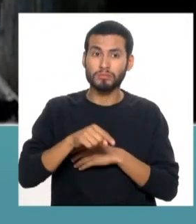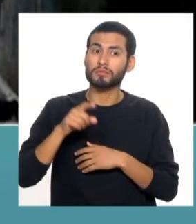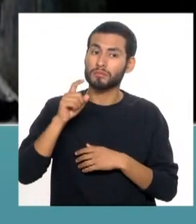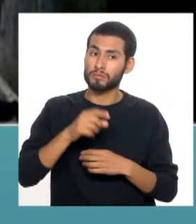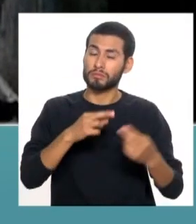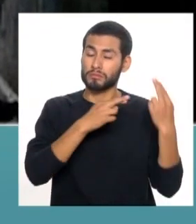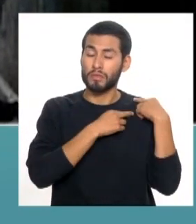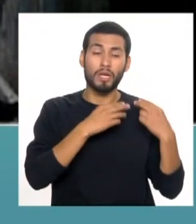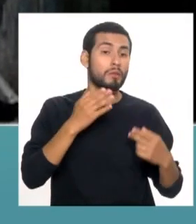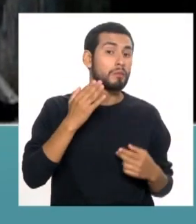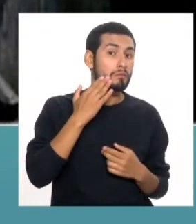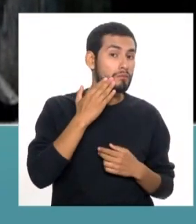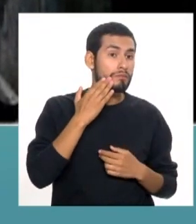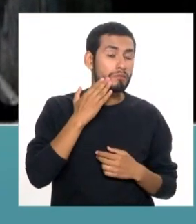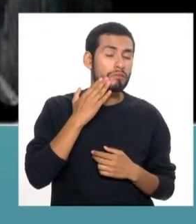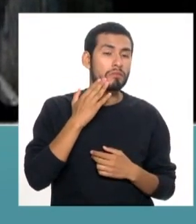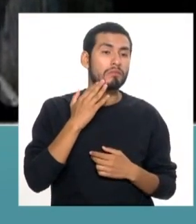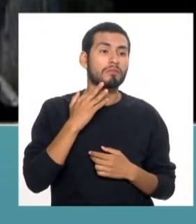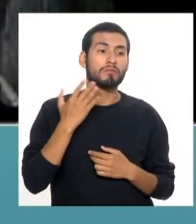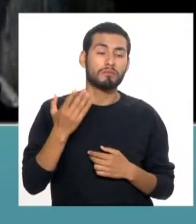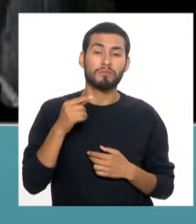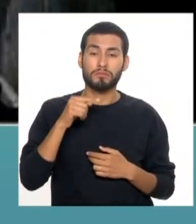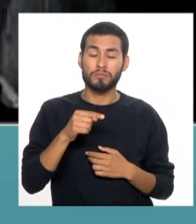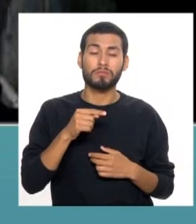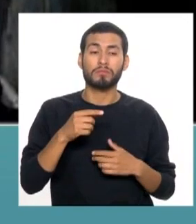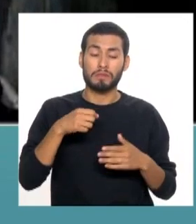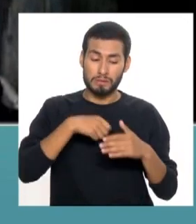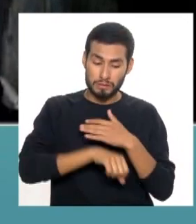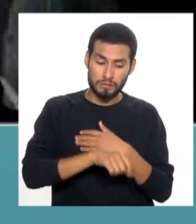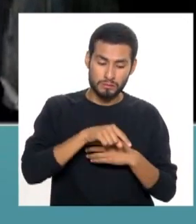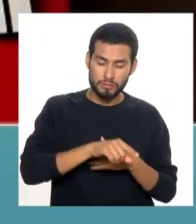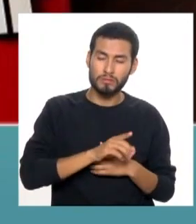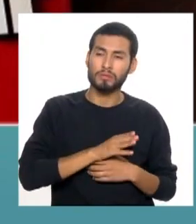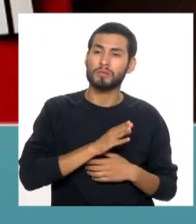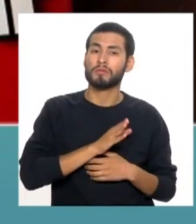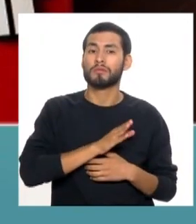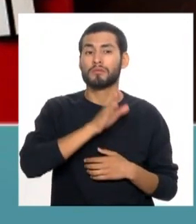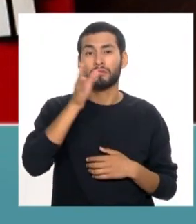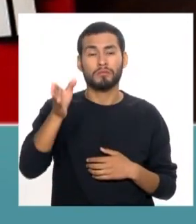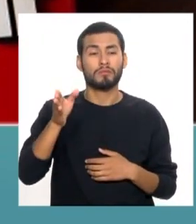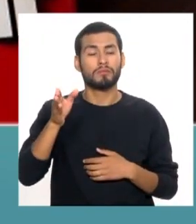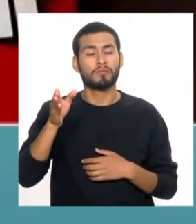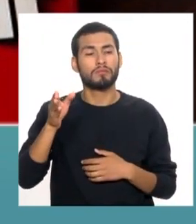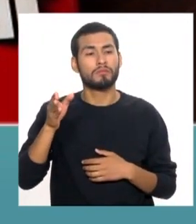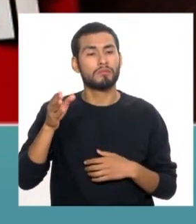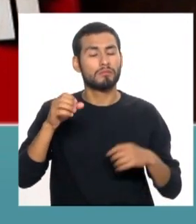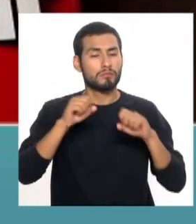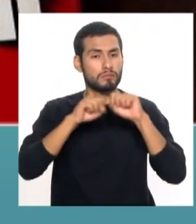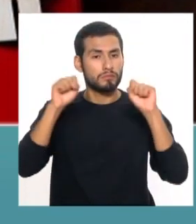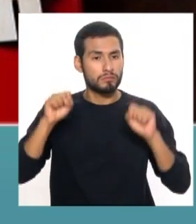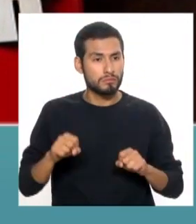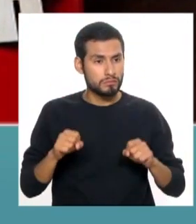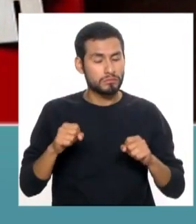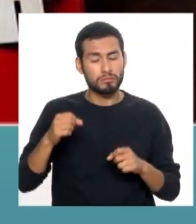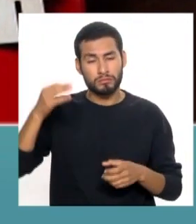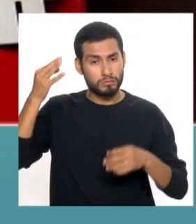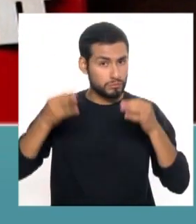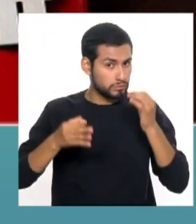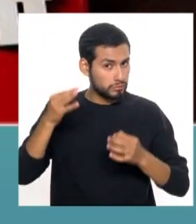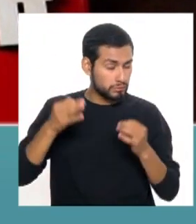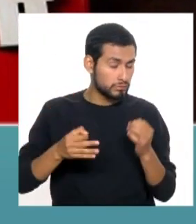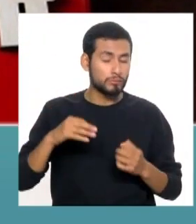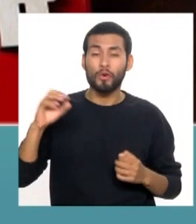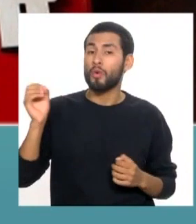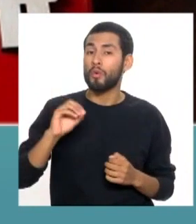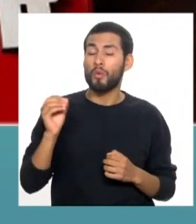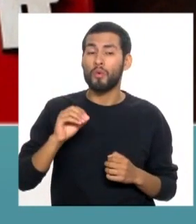obligación la madre, en este caso, representante de su hijo, acudir al sistema, al Poder Judicial o